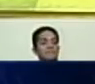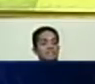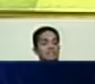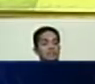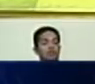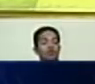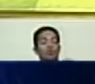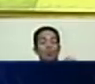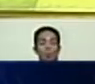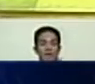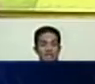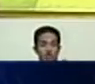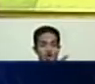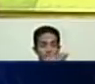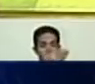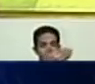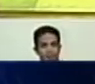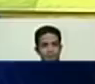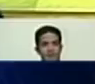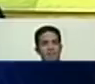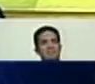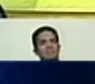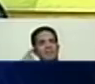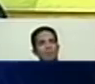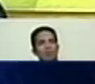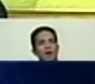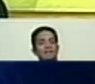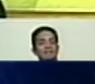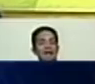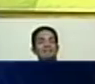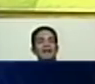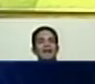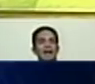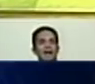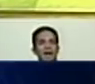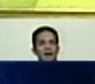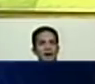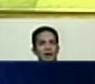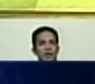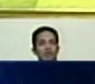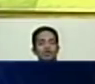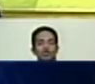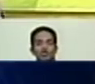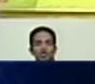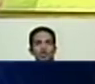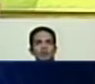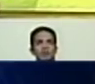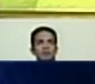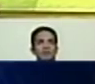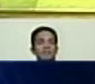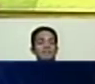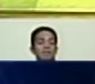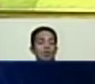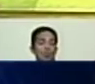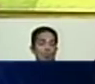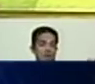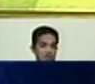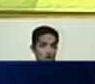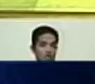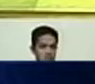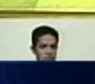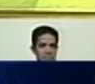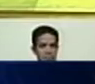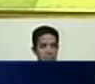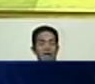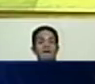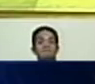notas diplomáticas, después del 10 de enero en adelante, hemos recibido de esas 42,